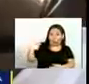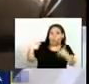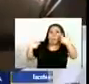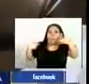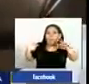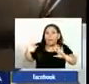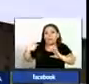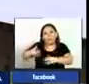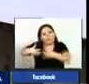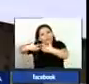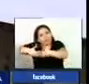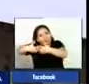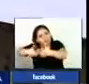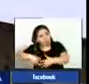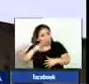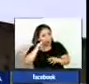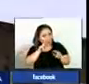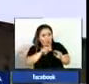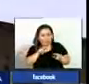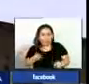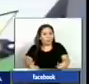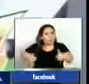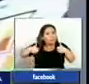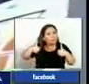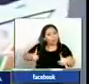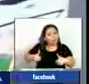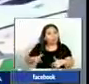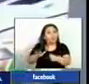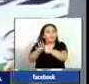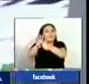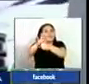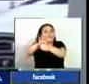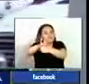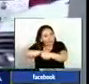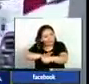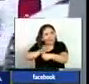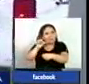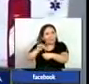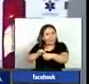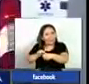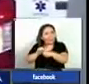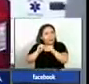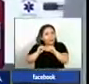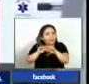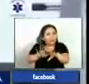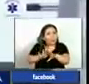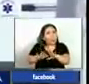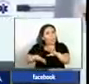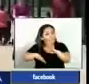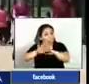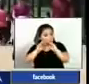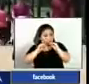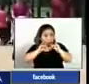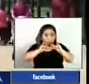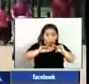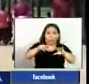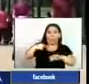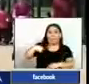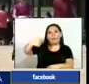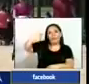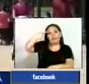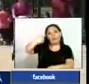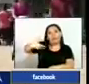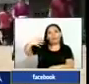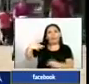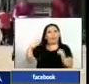de la empresa moderna ya ha dado muy buenos resultados el coronavirus es un patógeno que se reveló más resistente de lo imaginado también